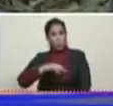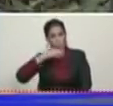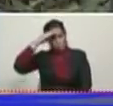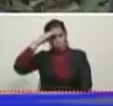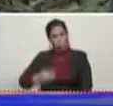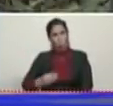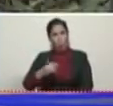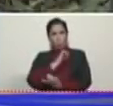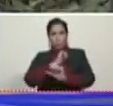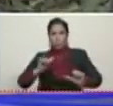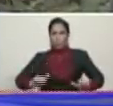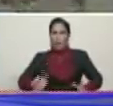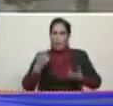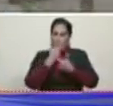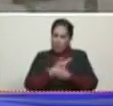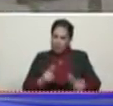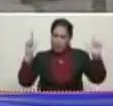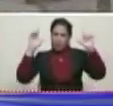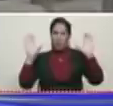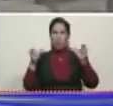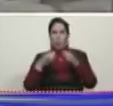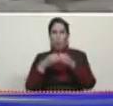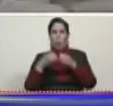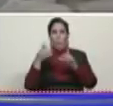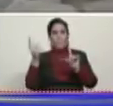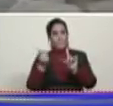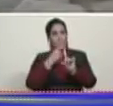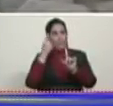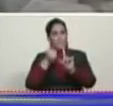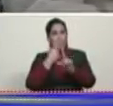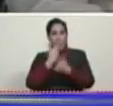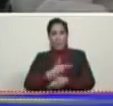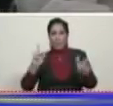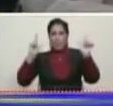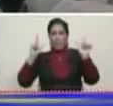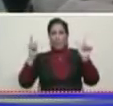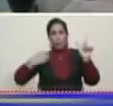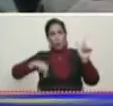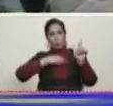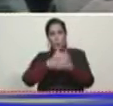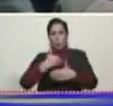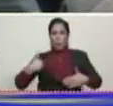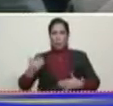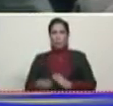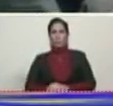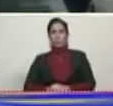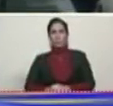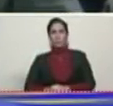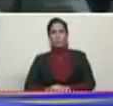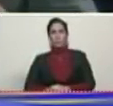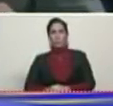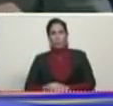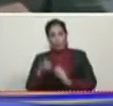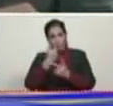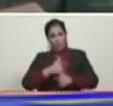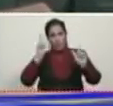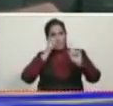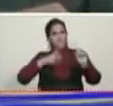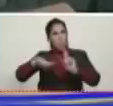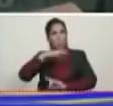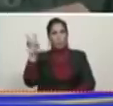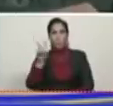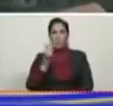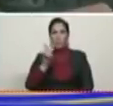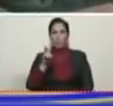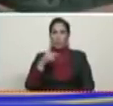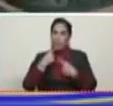armada libertadora, pero la primera libertad que queremos garantizar es la libertad del pueblo venezolano. Se